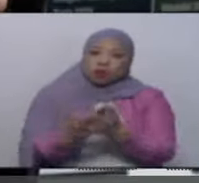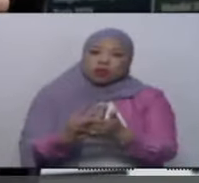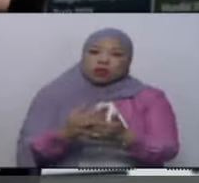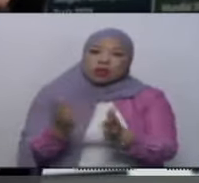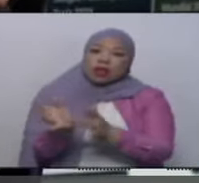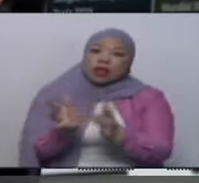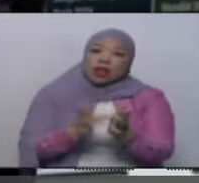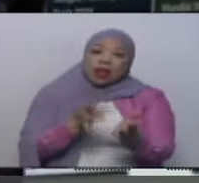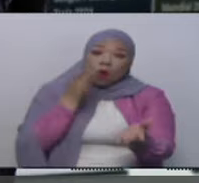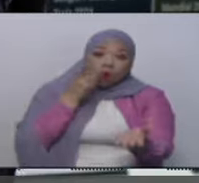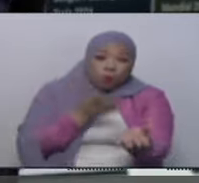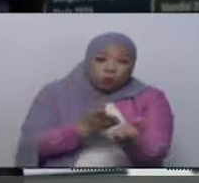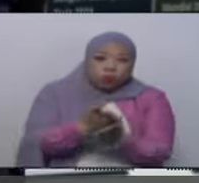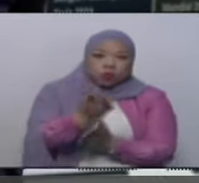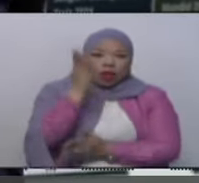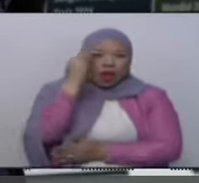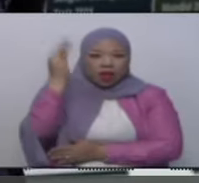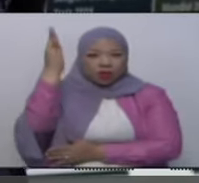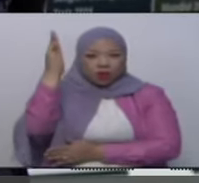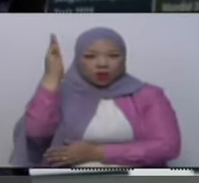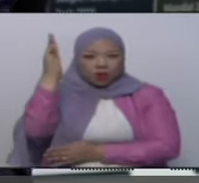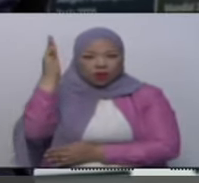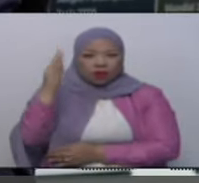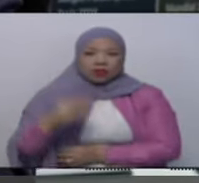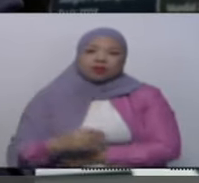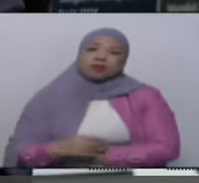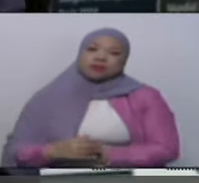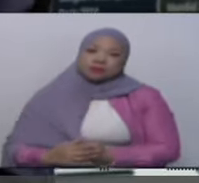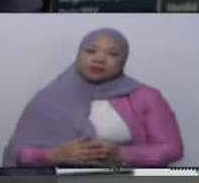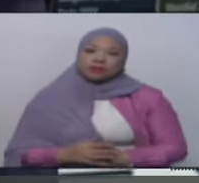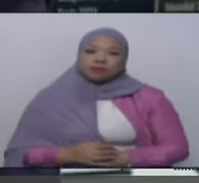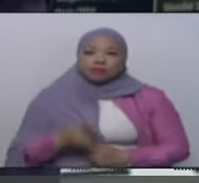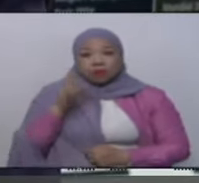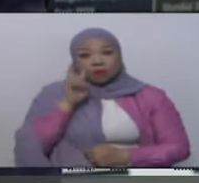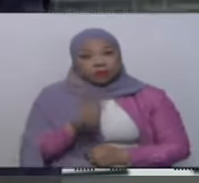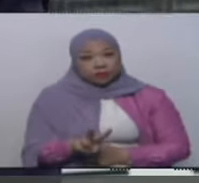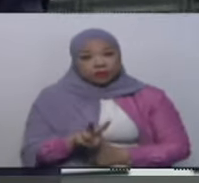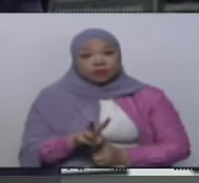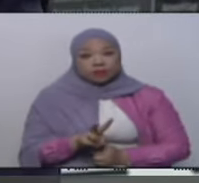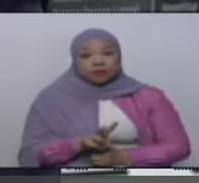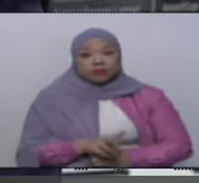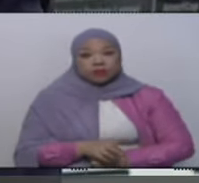profetas. El legendario mundo, que verá,